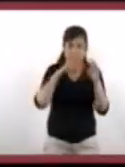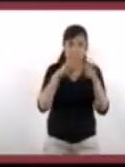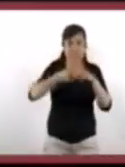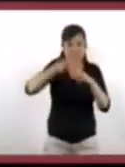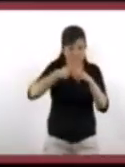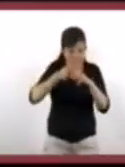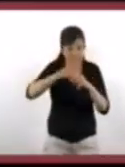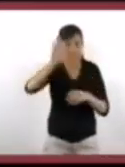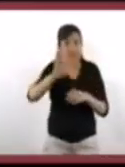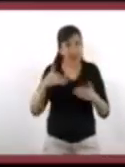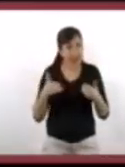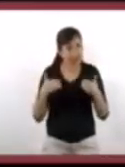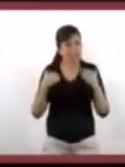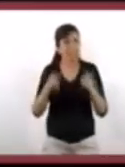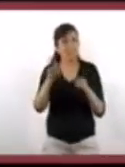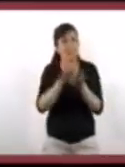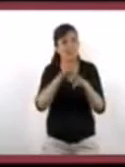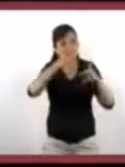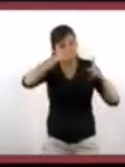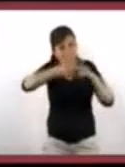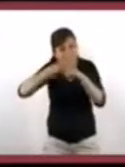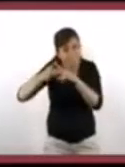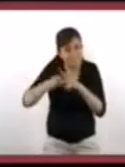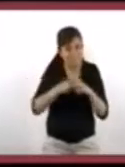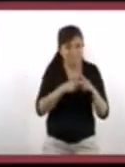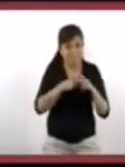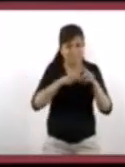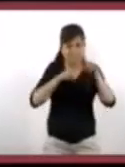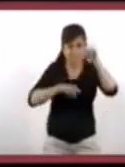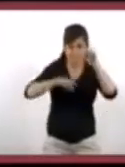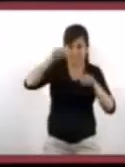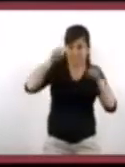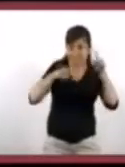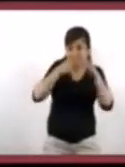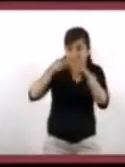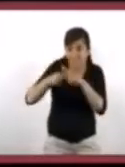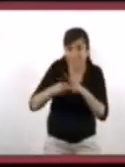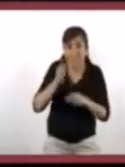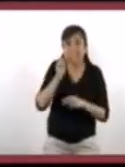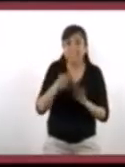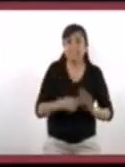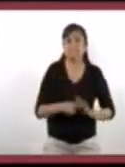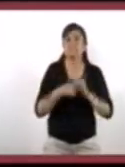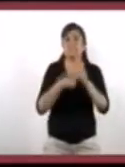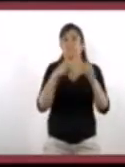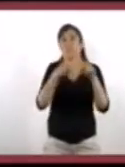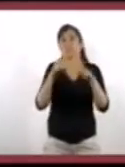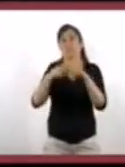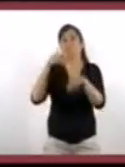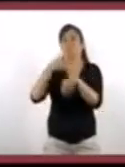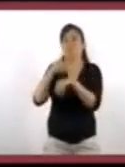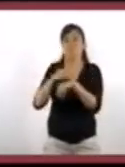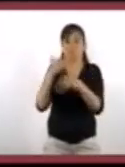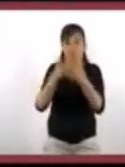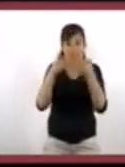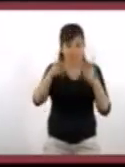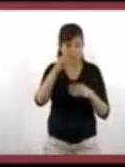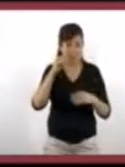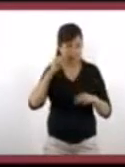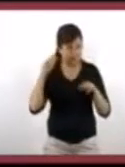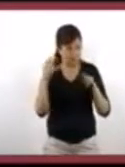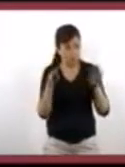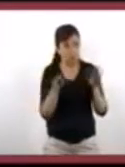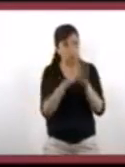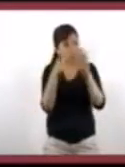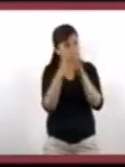de meterse de lleno con los datos. Así es que estadística tiene que ver con datos. Y para empezar este viaje en el mundo